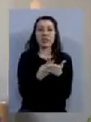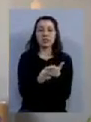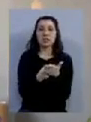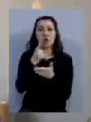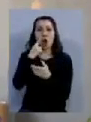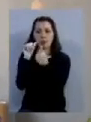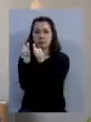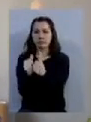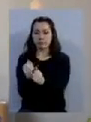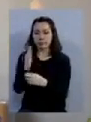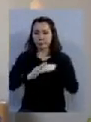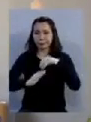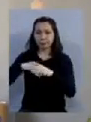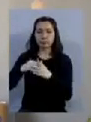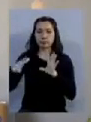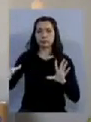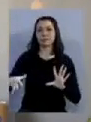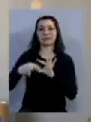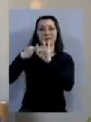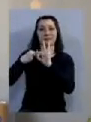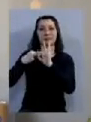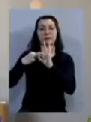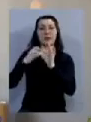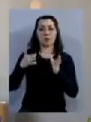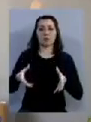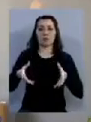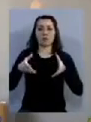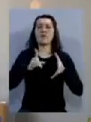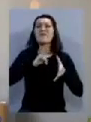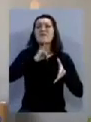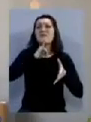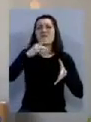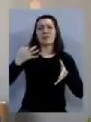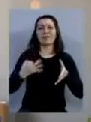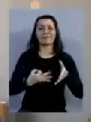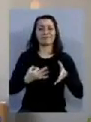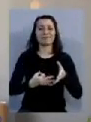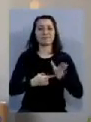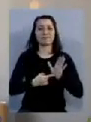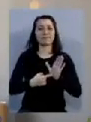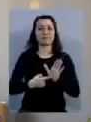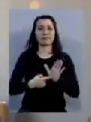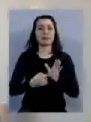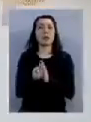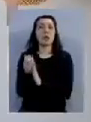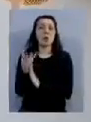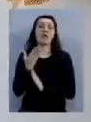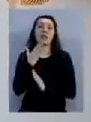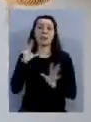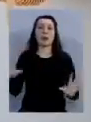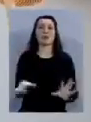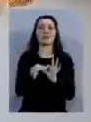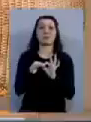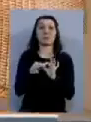artesano. Cómo nos hemos conectado para llegar a un producto mucho más fino, más contemporáneo también.